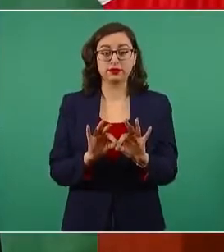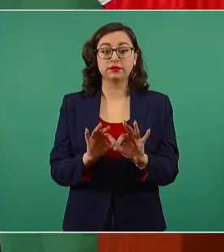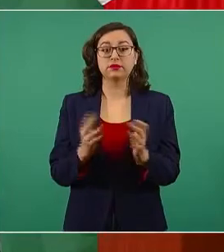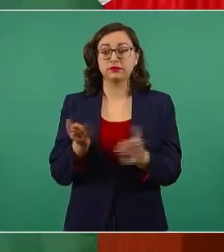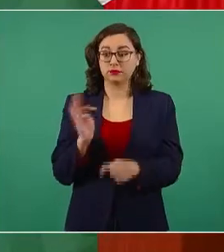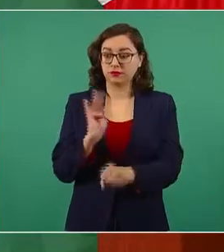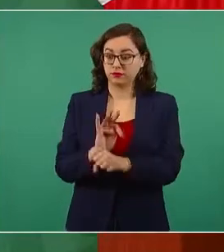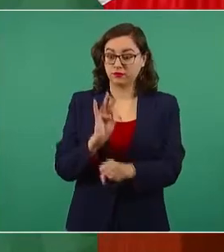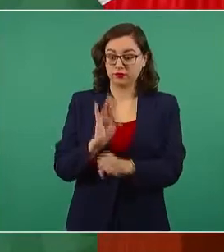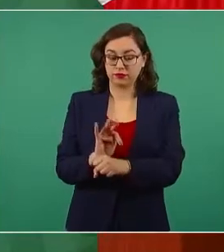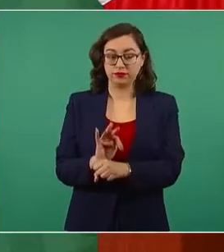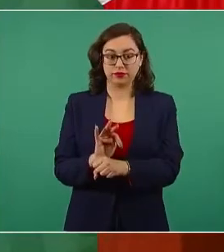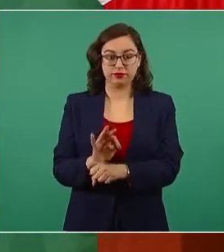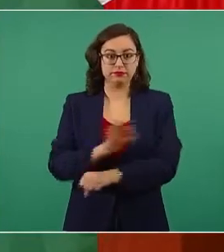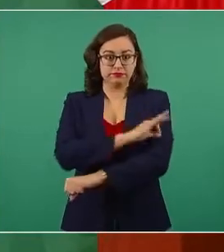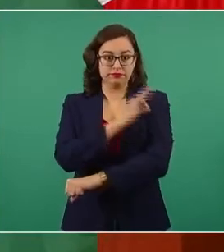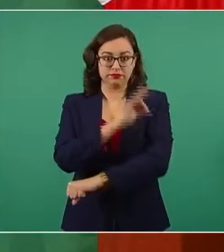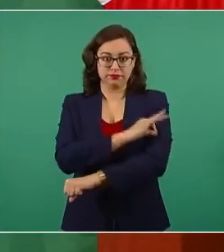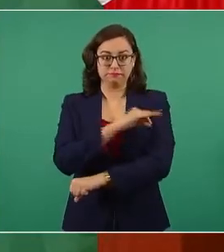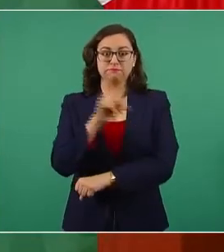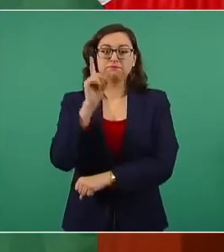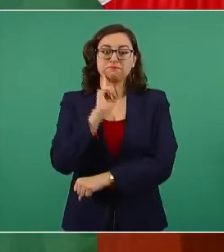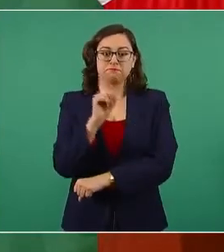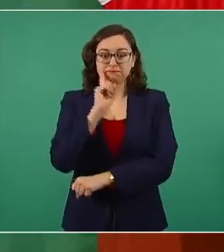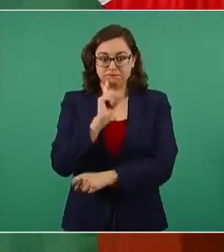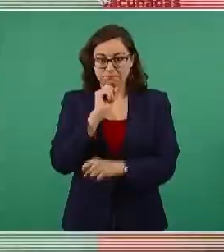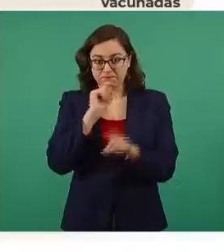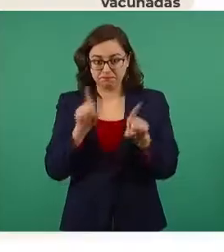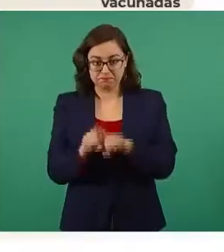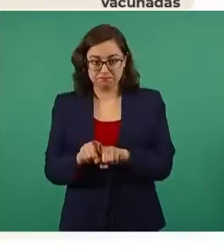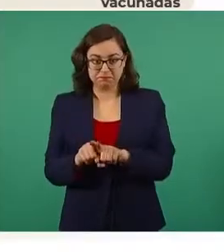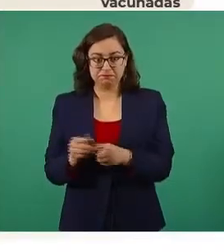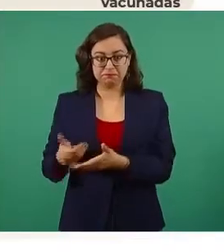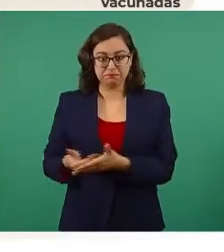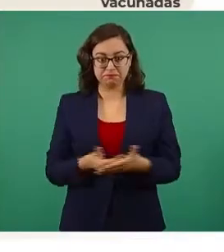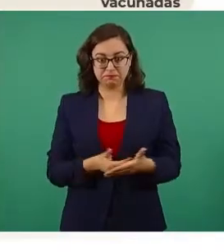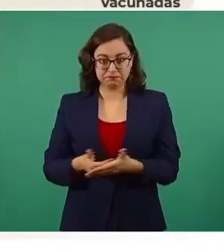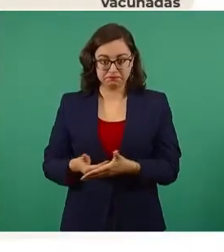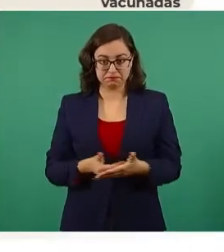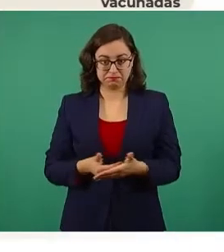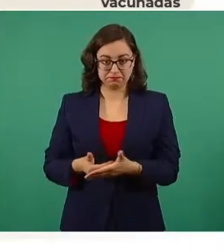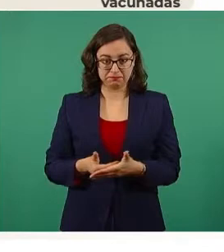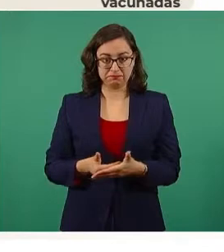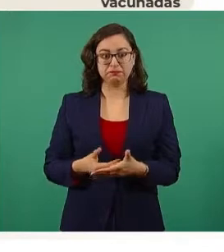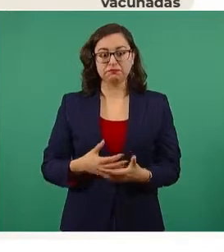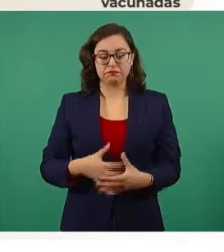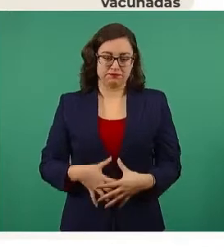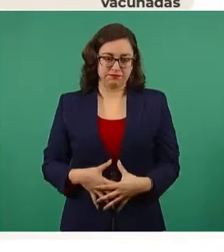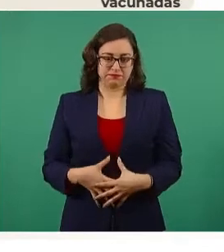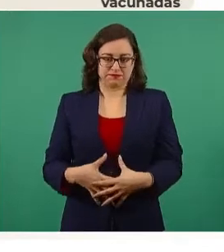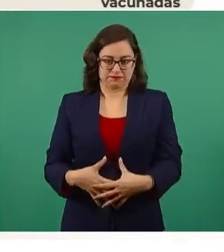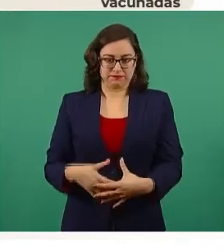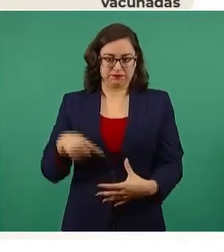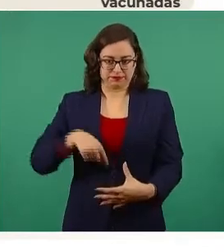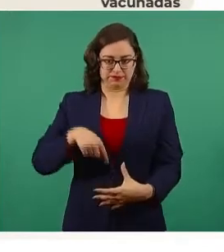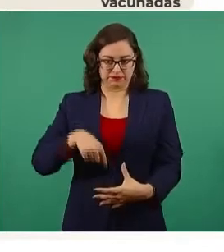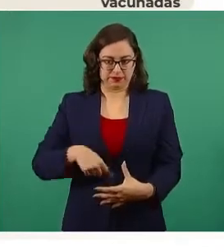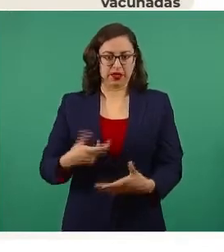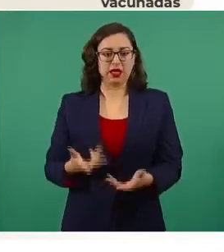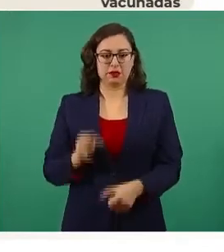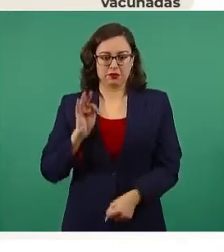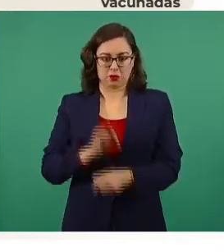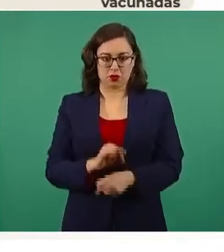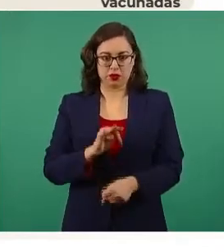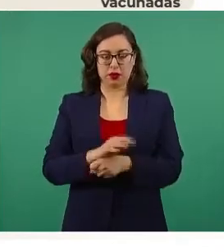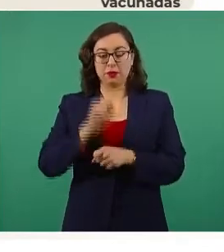la protección que representa la vacuna para las mujeres y también para sus hijas o hijos en formación, hemos